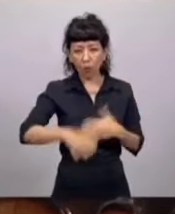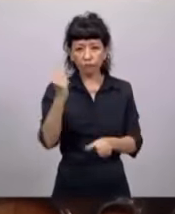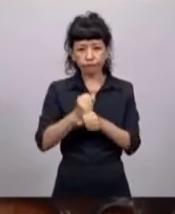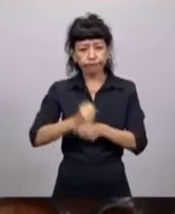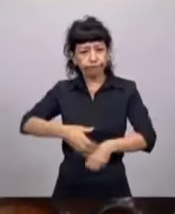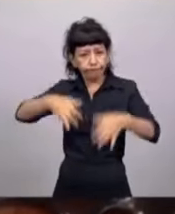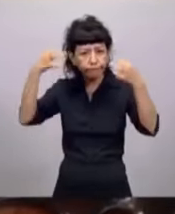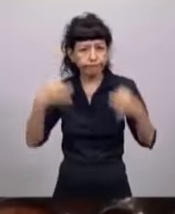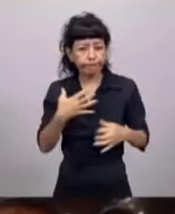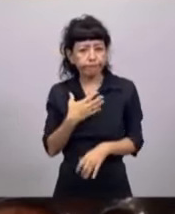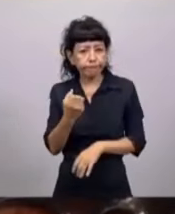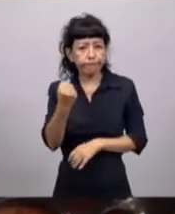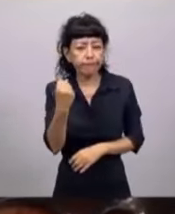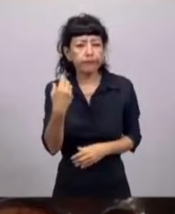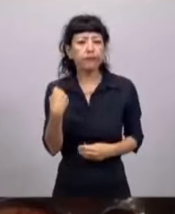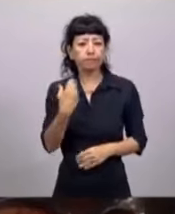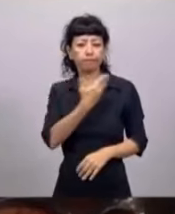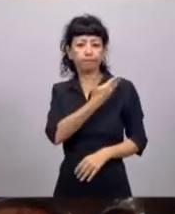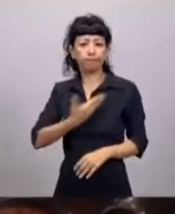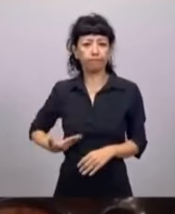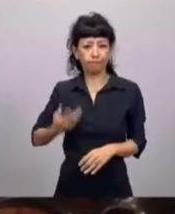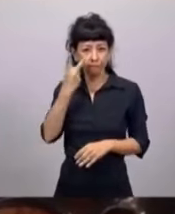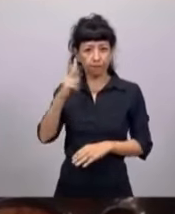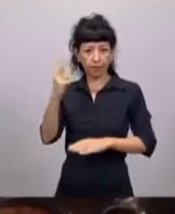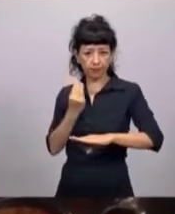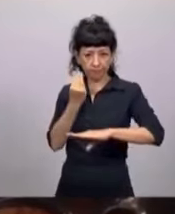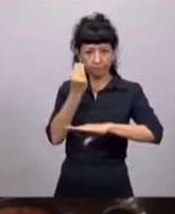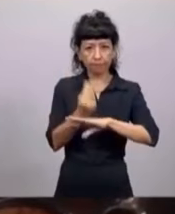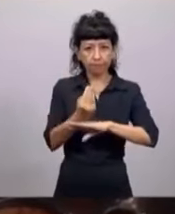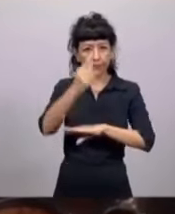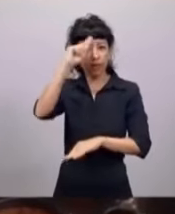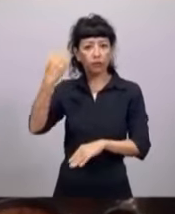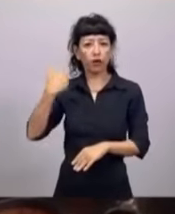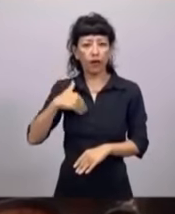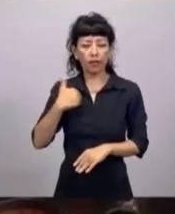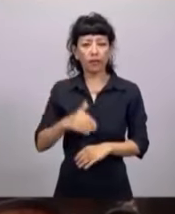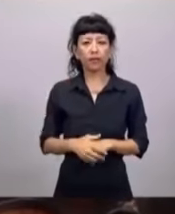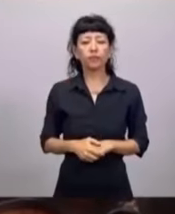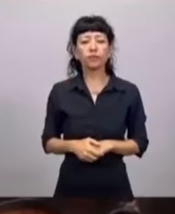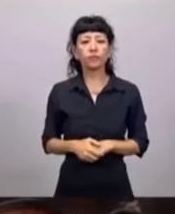y patriotismo el cargo de vicepresidente de la Nación Argentina.